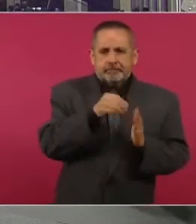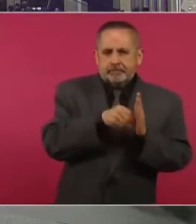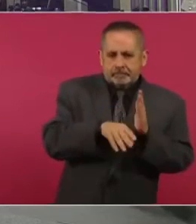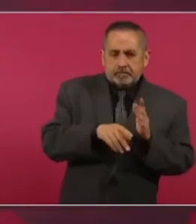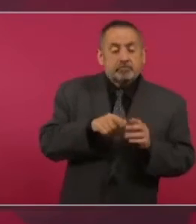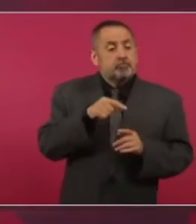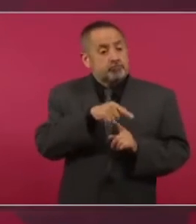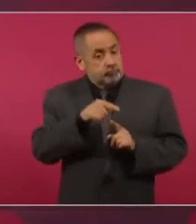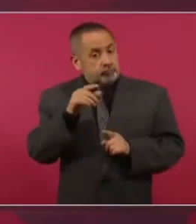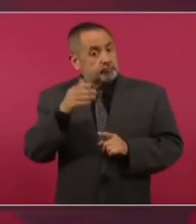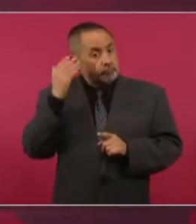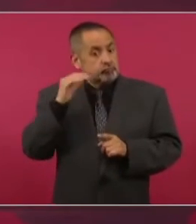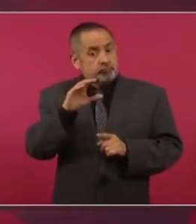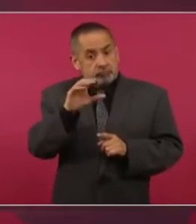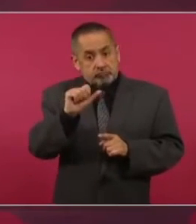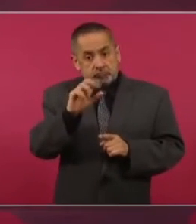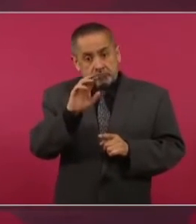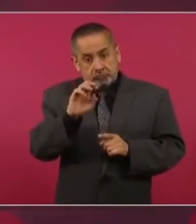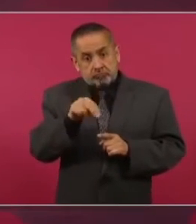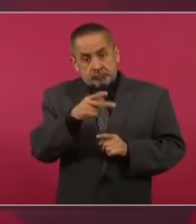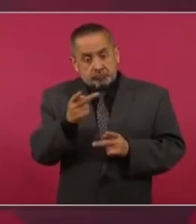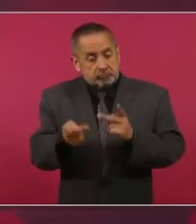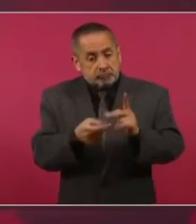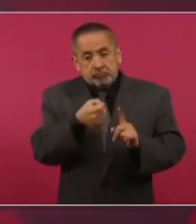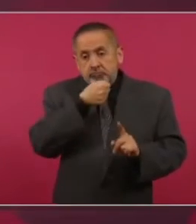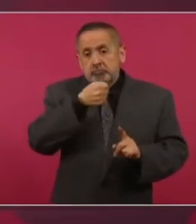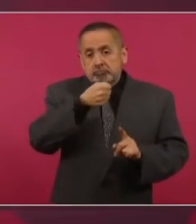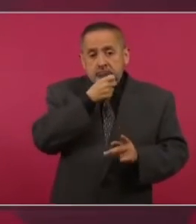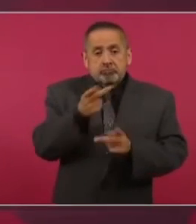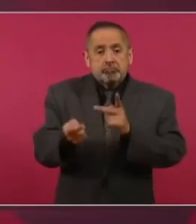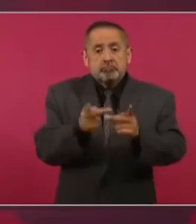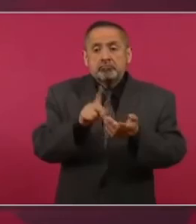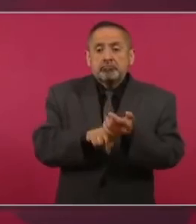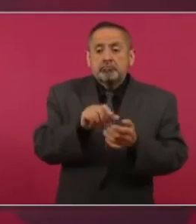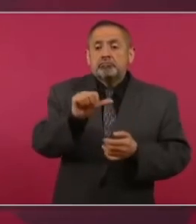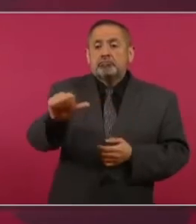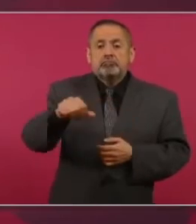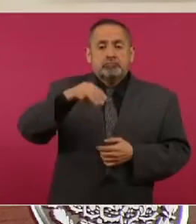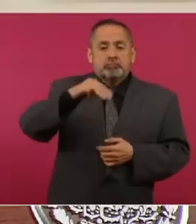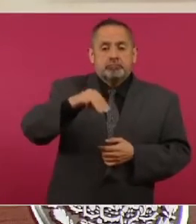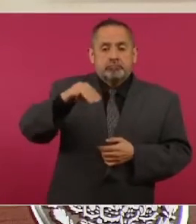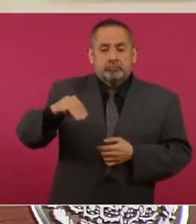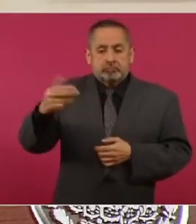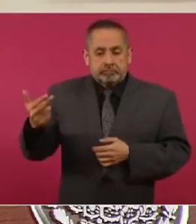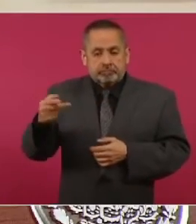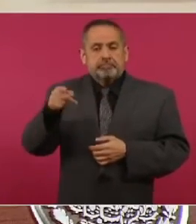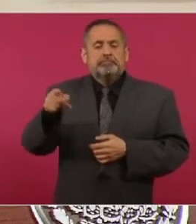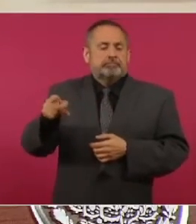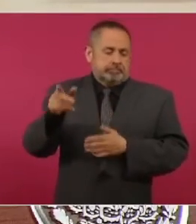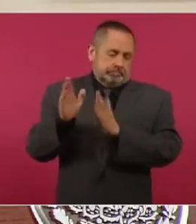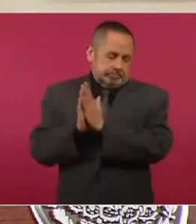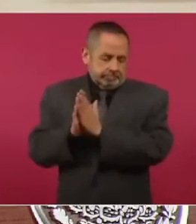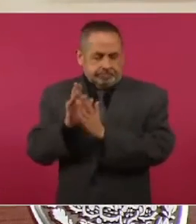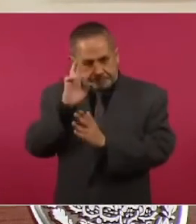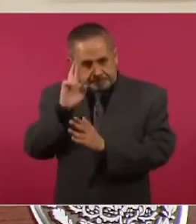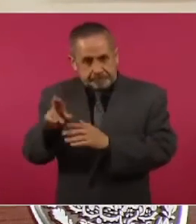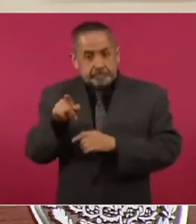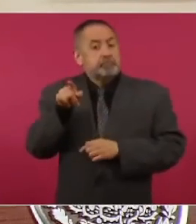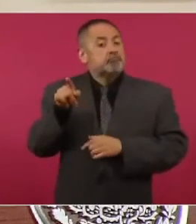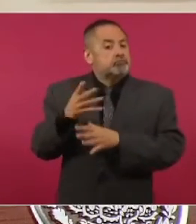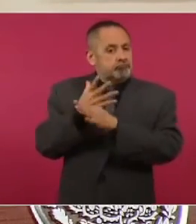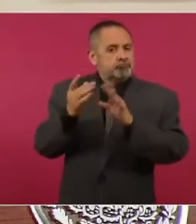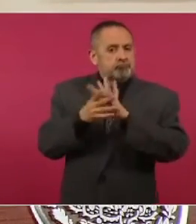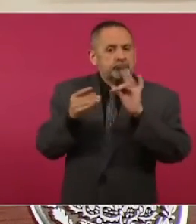le hizo al finado Miguel de la Madrid, y él habla de la partida